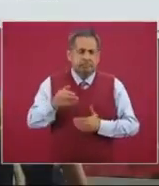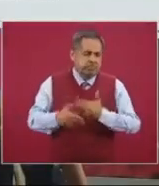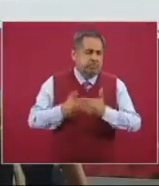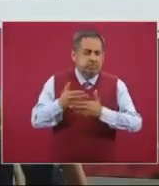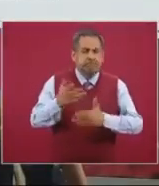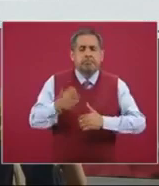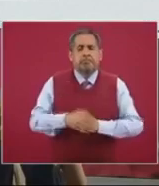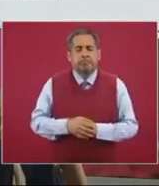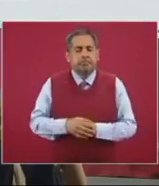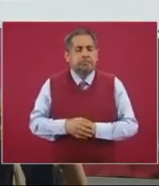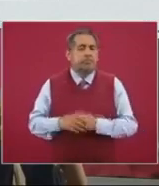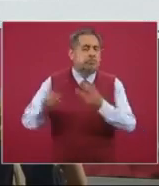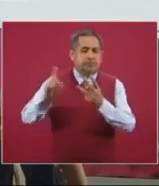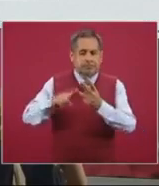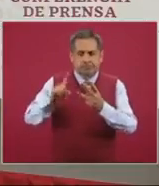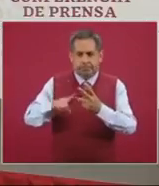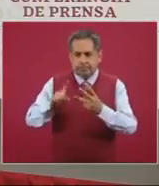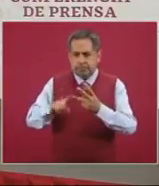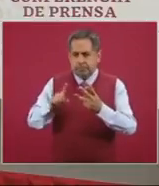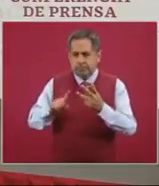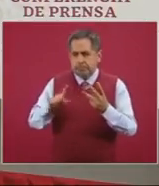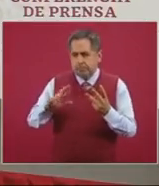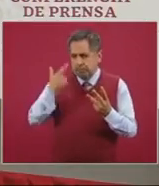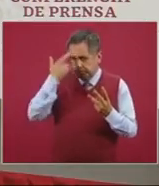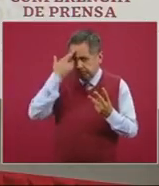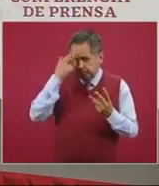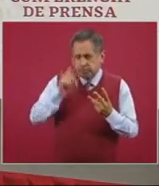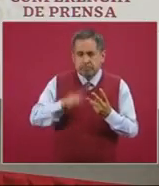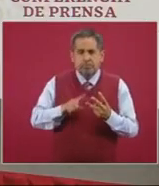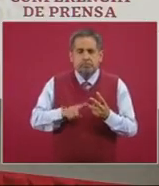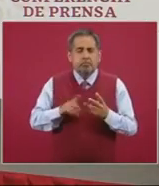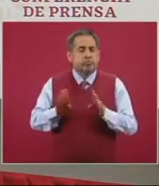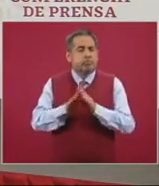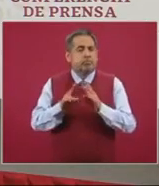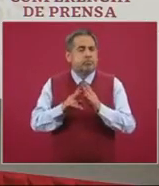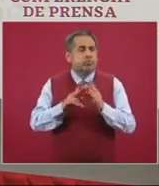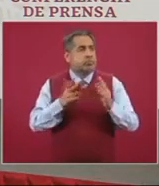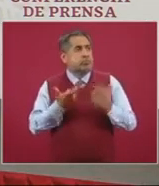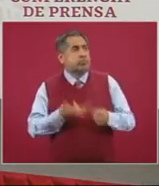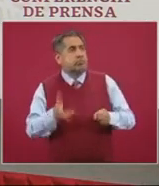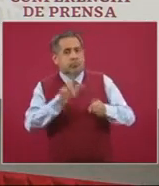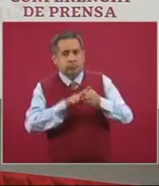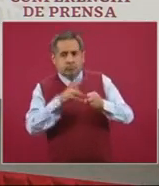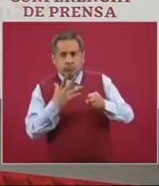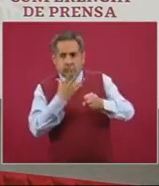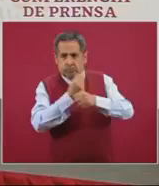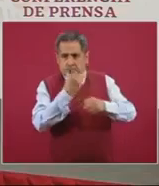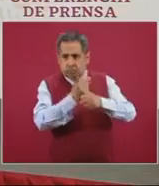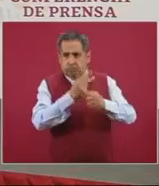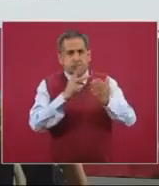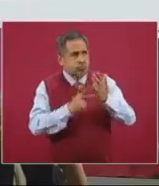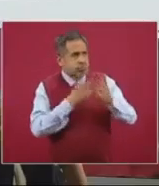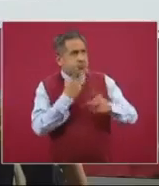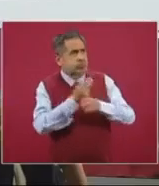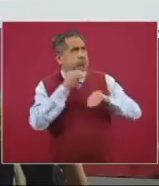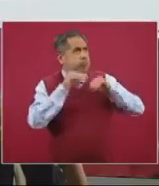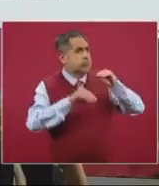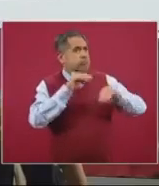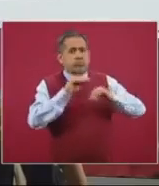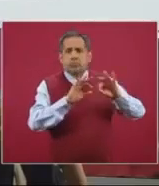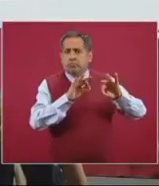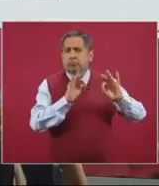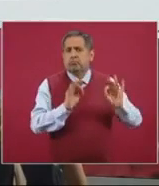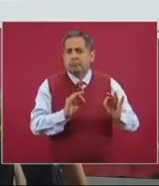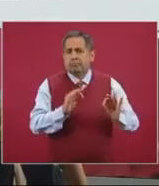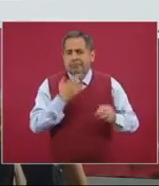fundamental. Y un tercer componente, lo recordamos, es la reconversión hospitalaria. De los componentes 1 y 2, lo que logramos es